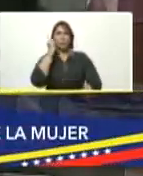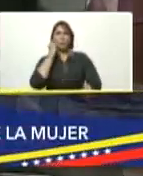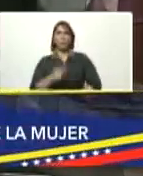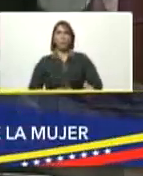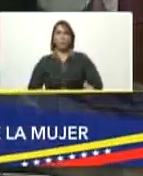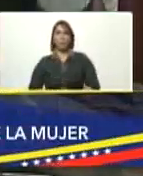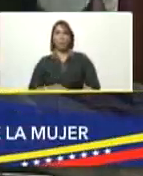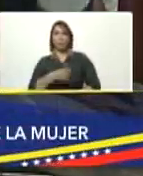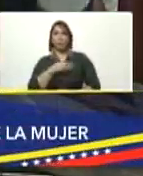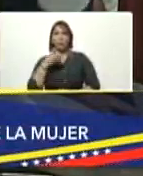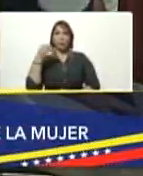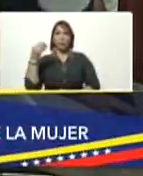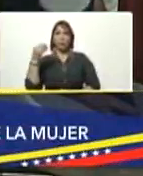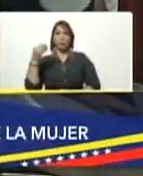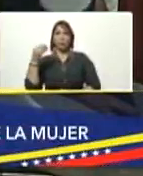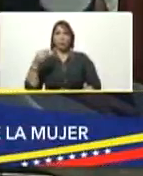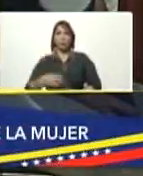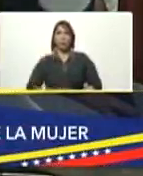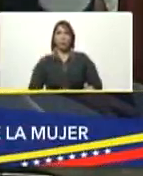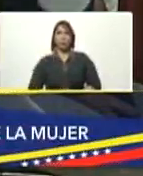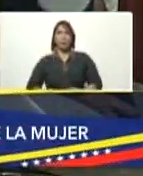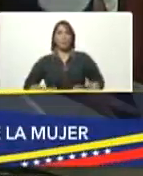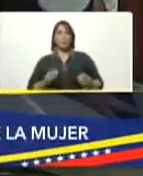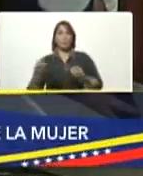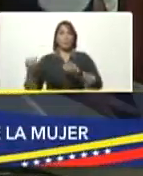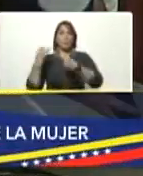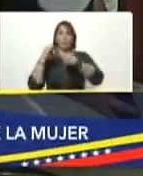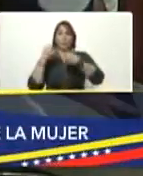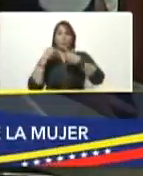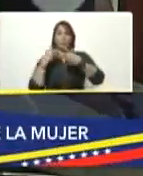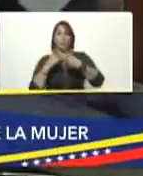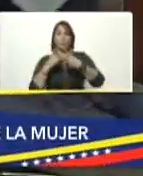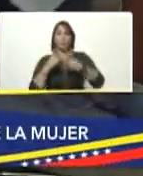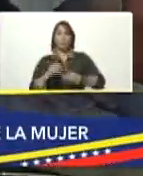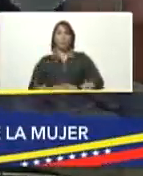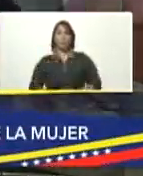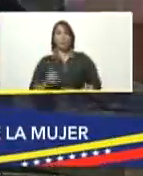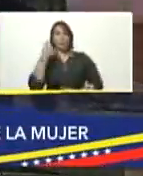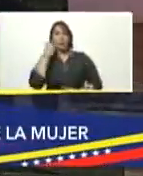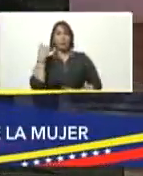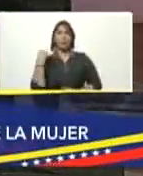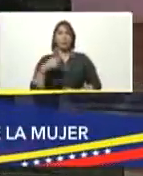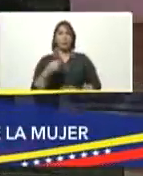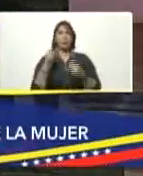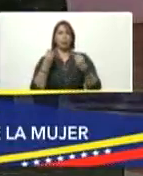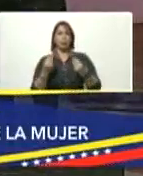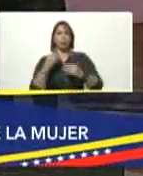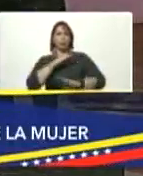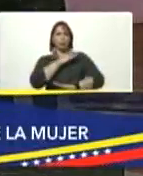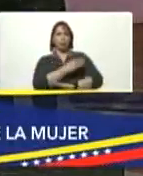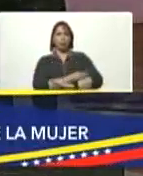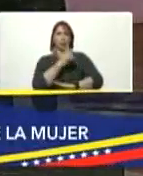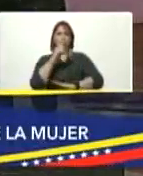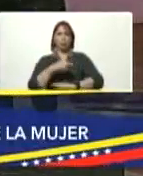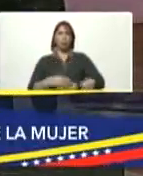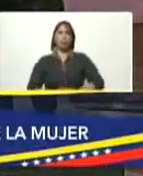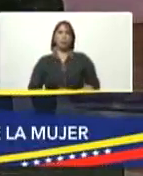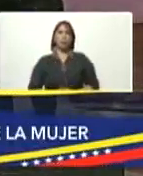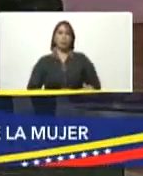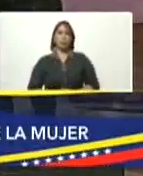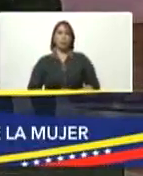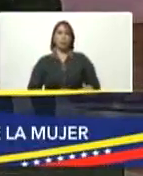el espíritu, desde darle las herramientas para que las mujeres tengan cómo empoderarse elevar su autoestima y